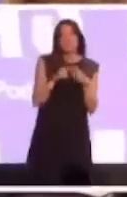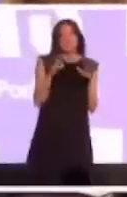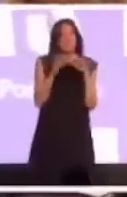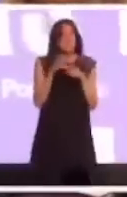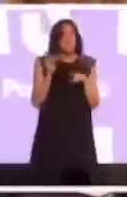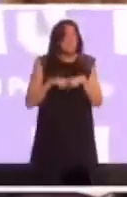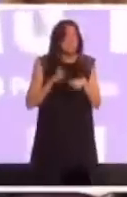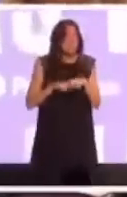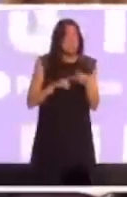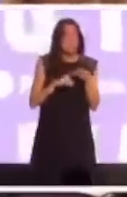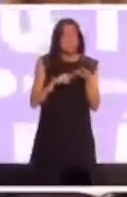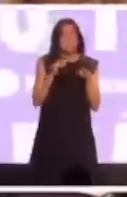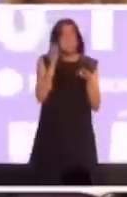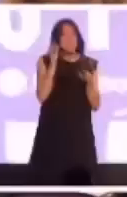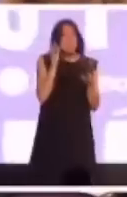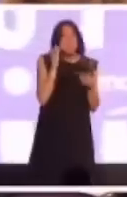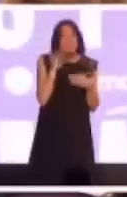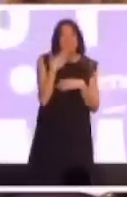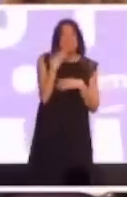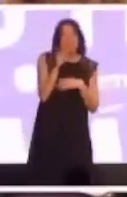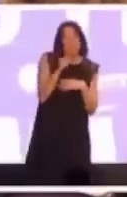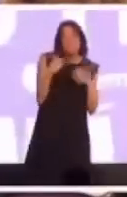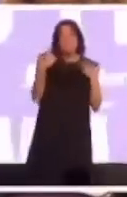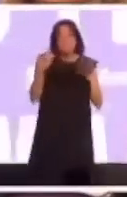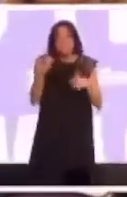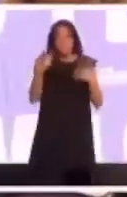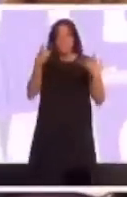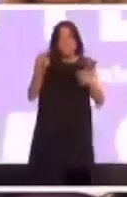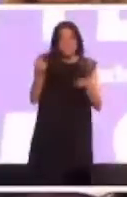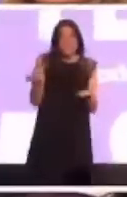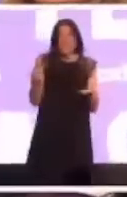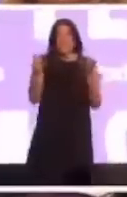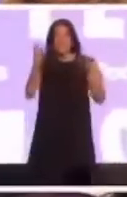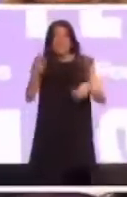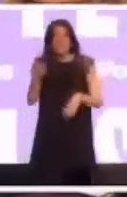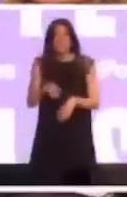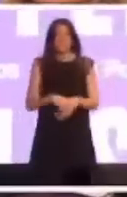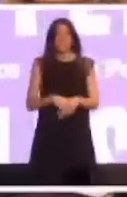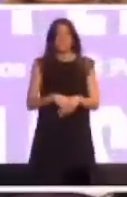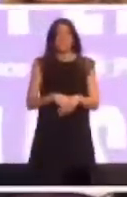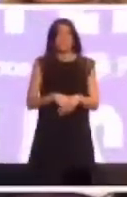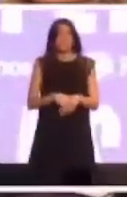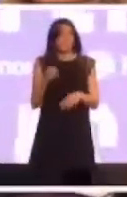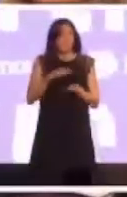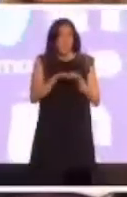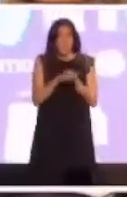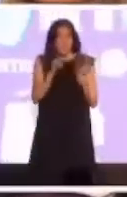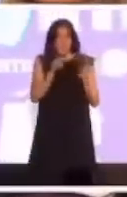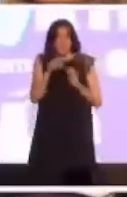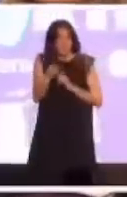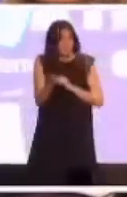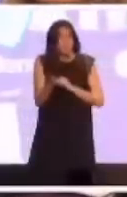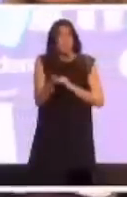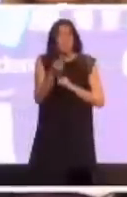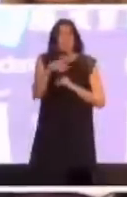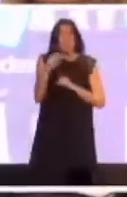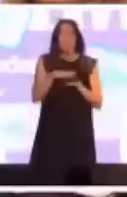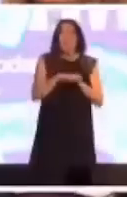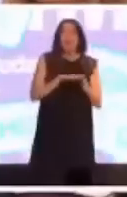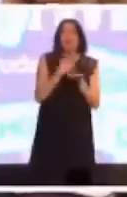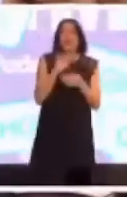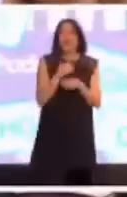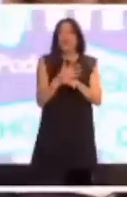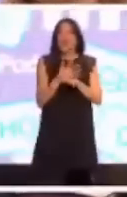de las mujeres de 50 de 60 de 70 y de 80 y va a tocar hablar de tener